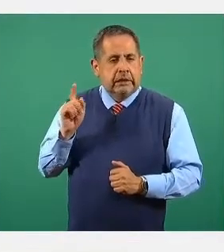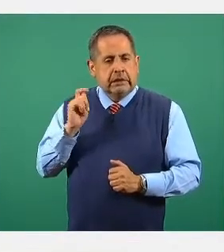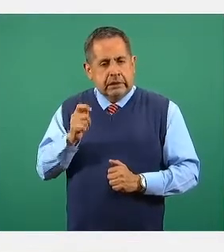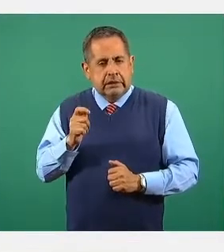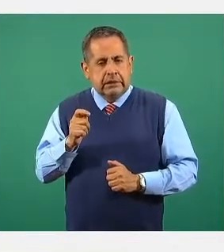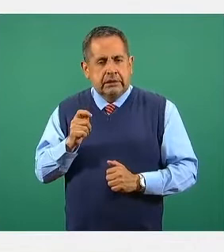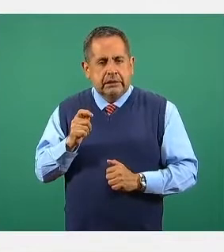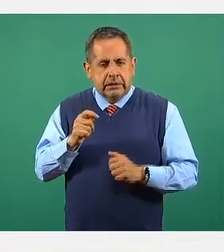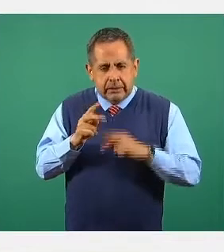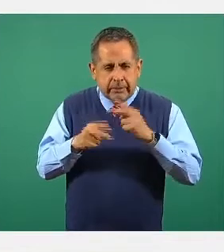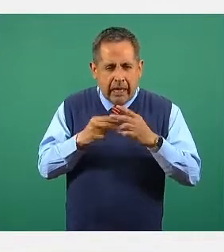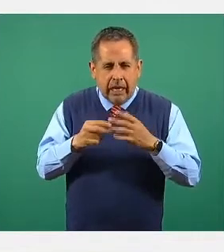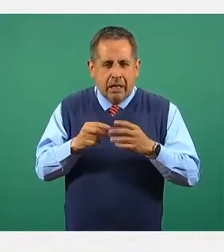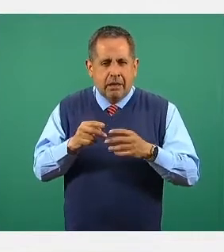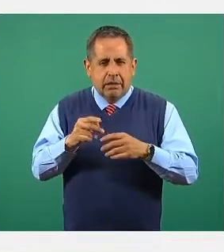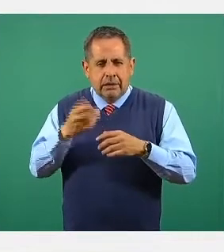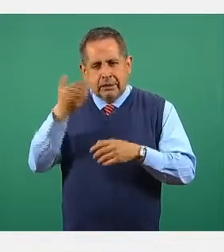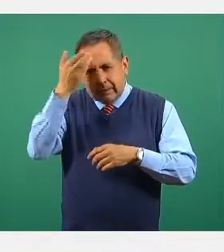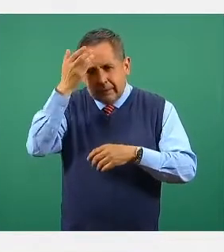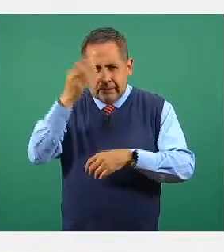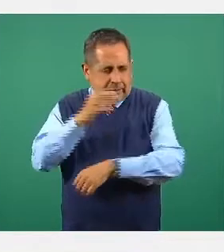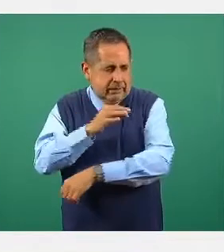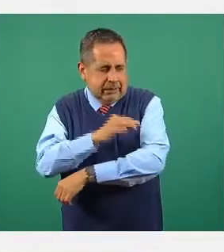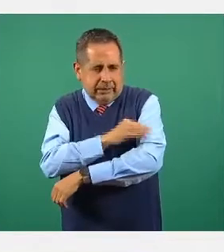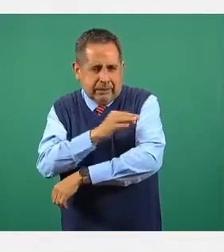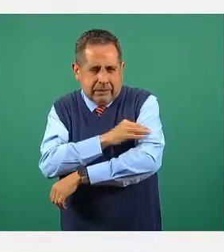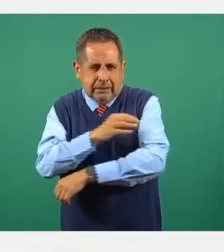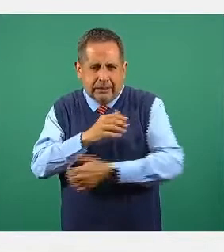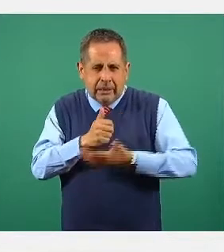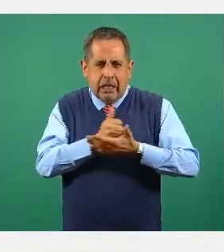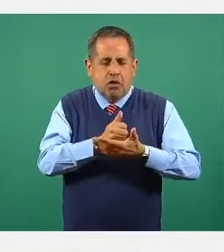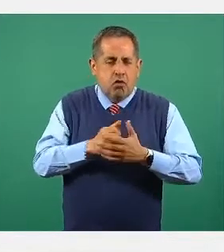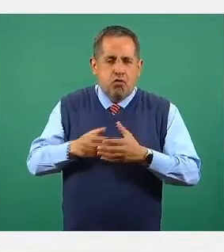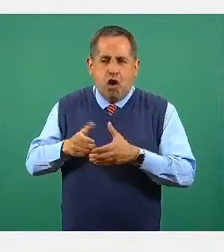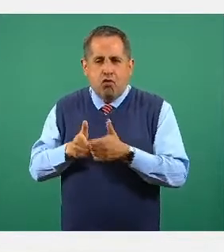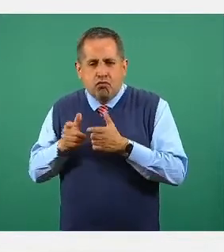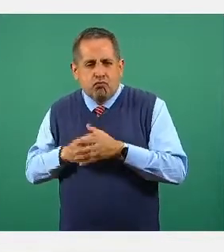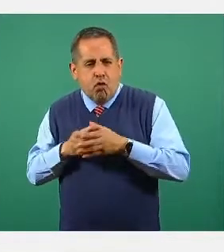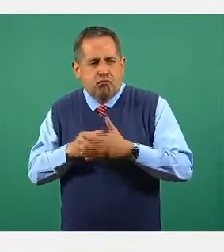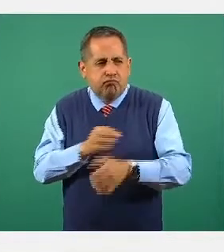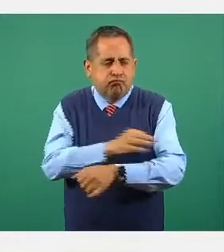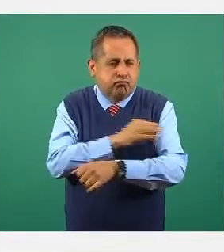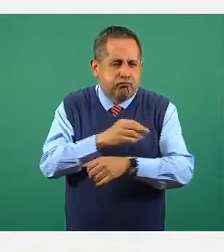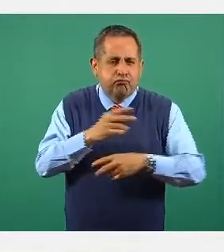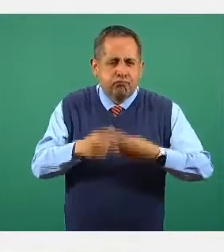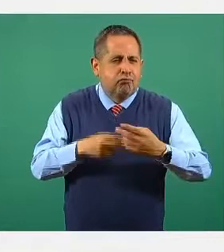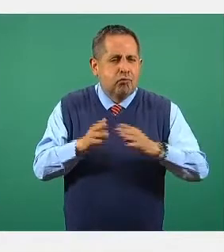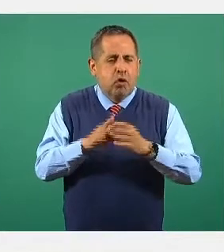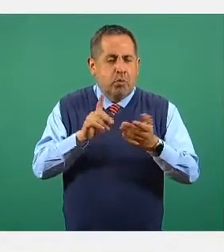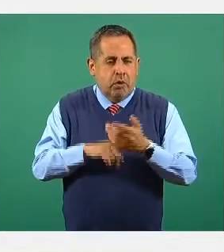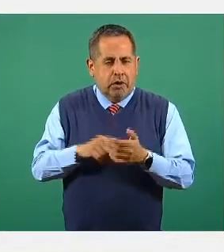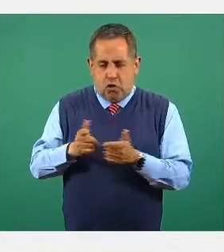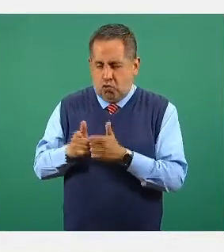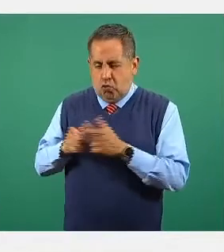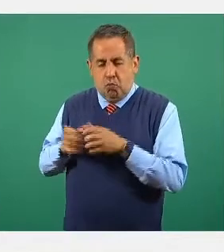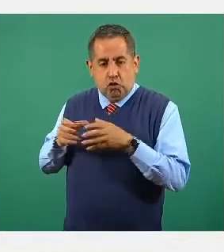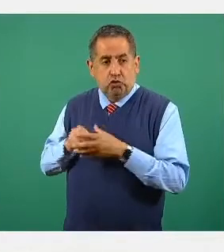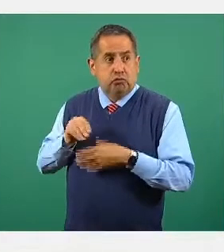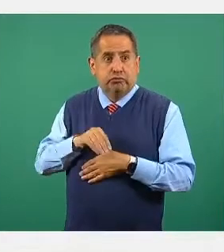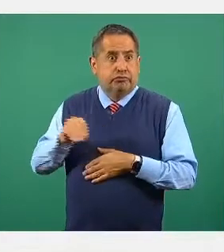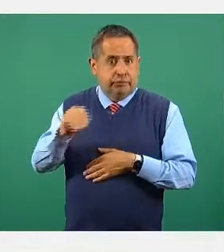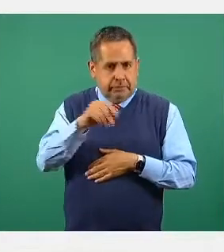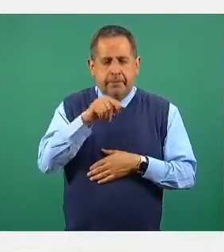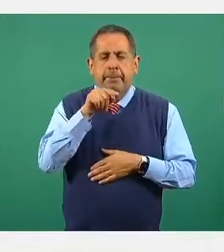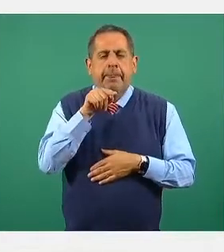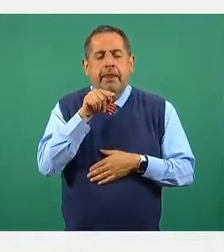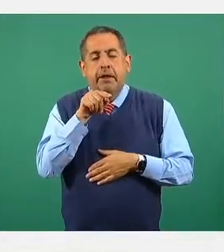están desempeñando esta abnegada labor los brigadistas de la operación Correcaminos, en este caso